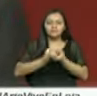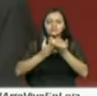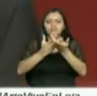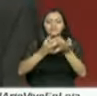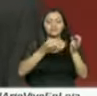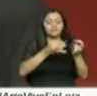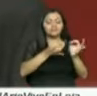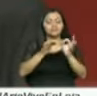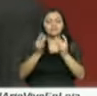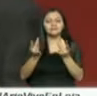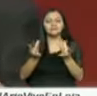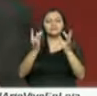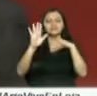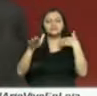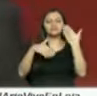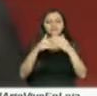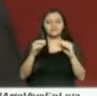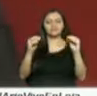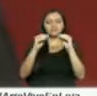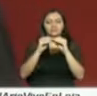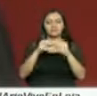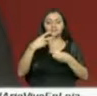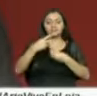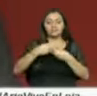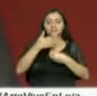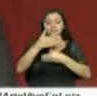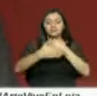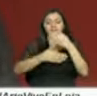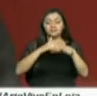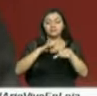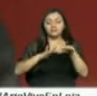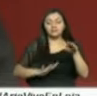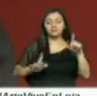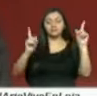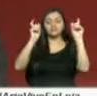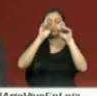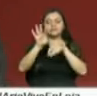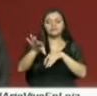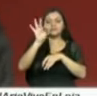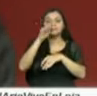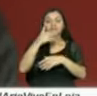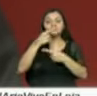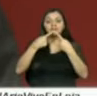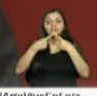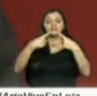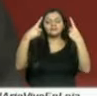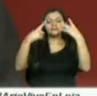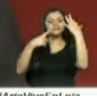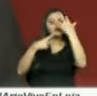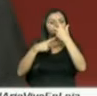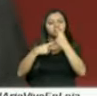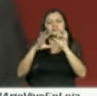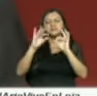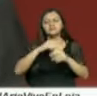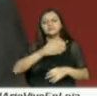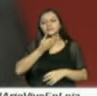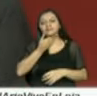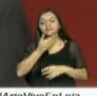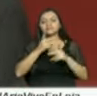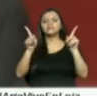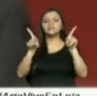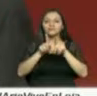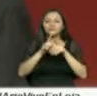formas delicadas o duras, complejas, que escoge para enunciar lo bello o lo grotesco, son